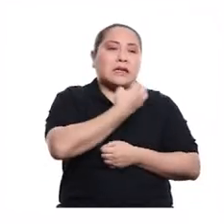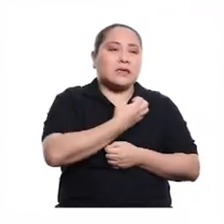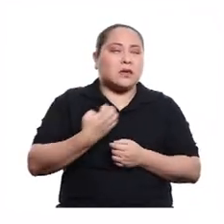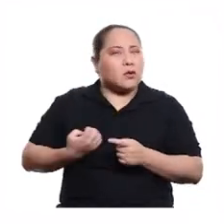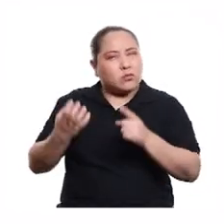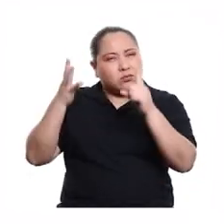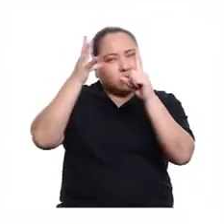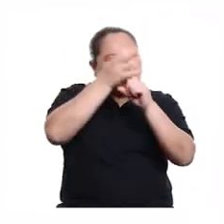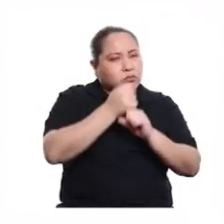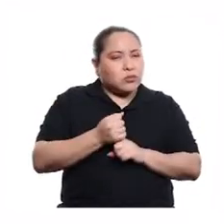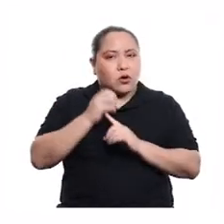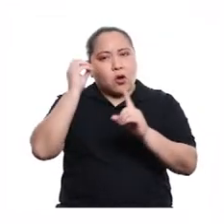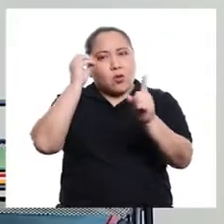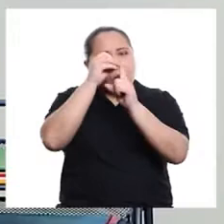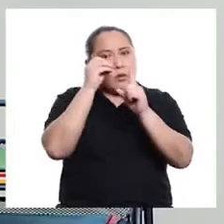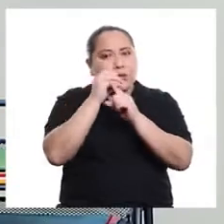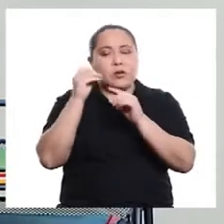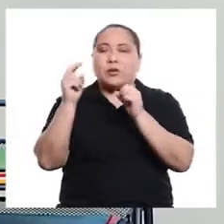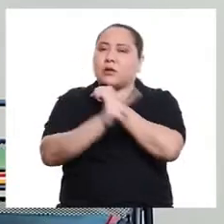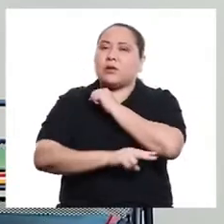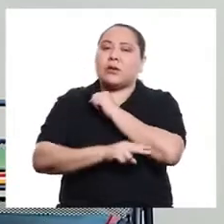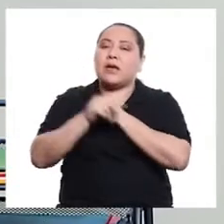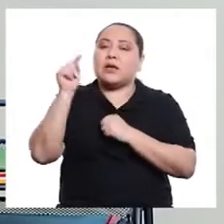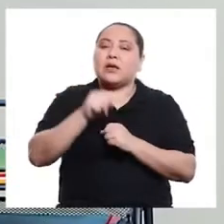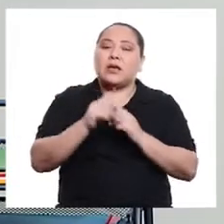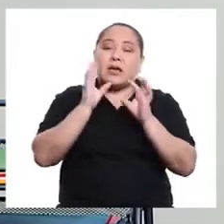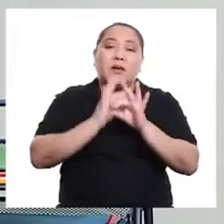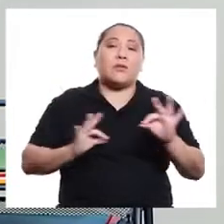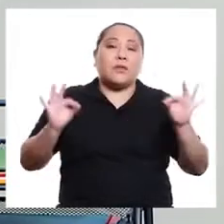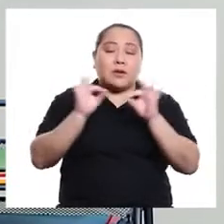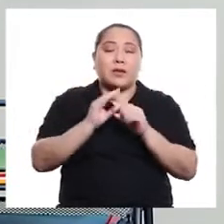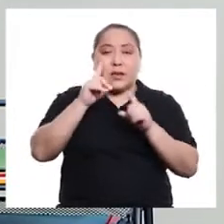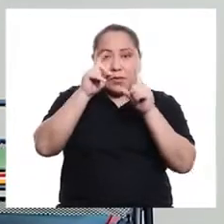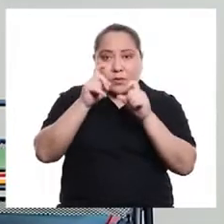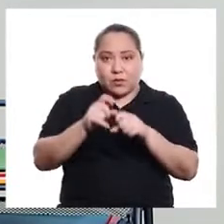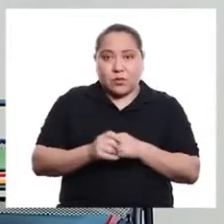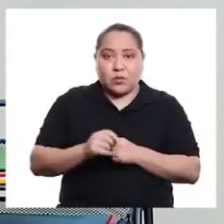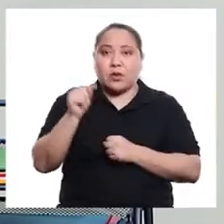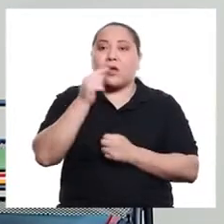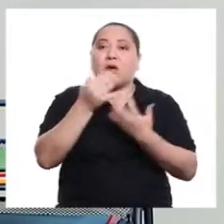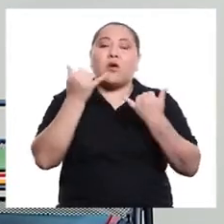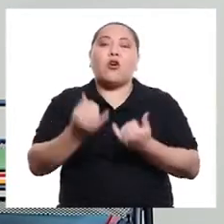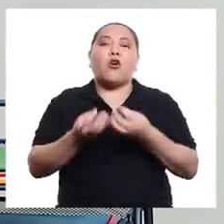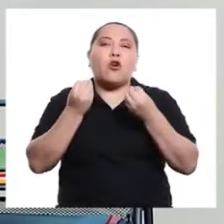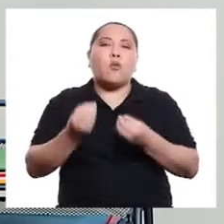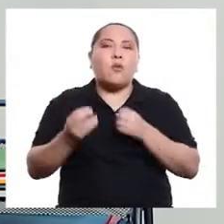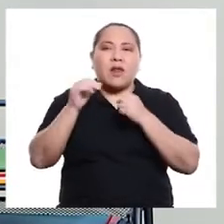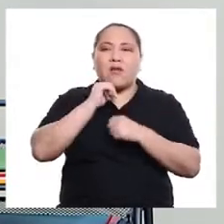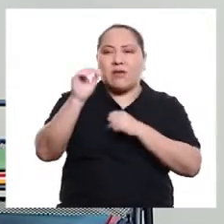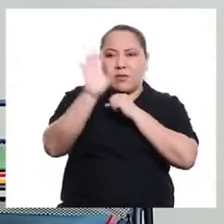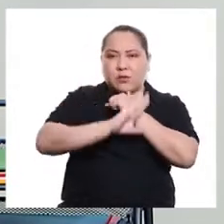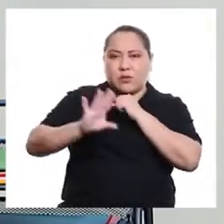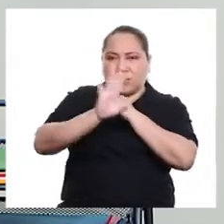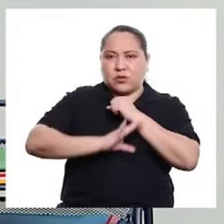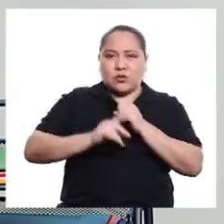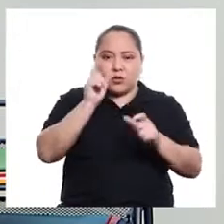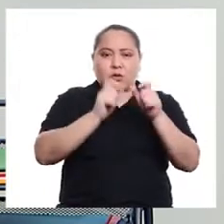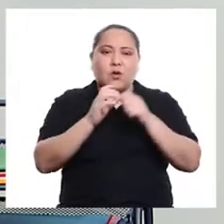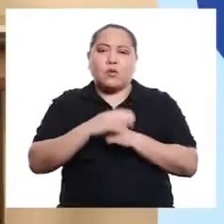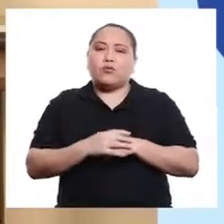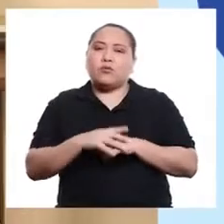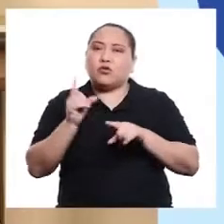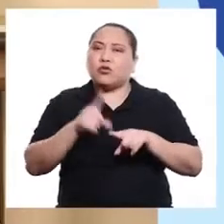objetivos nacionales. Y aquí está una importante pregunta de hoy. ¿Cómo la inseguridad ciudadana frena el desarrollo de América